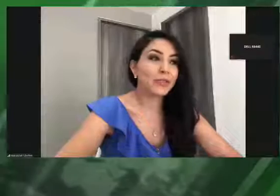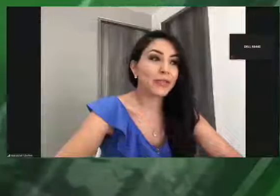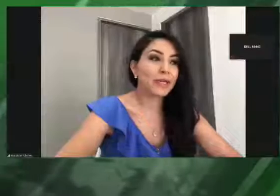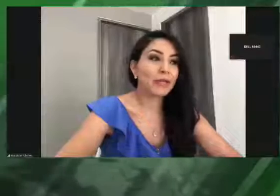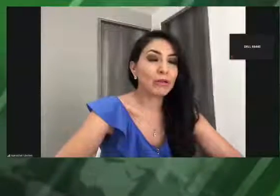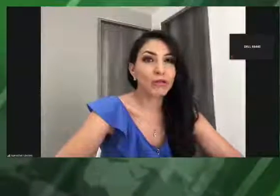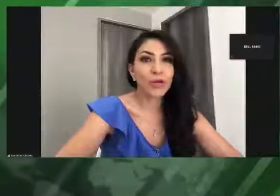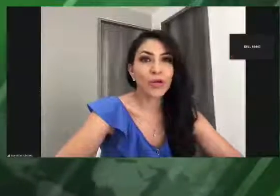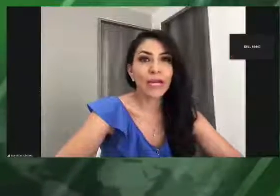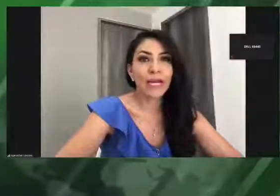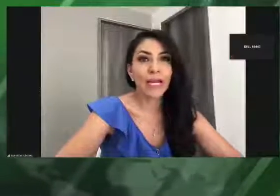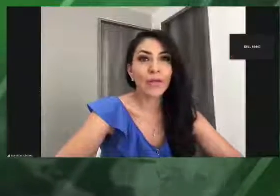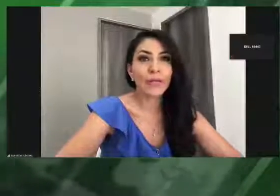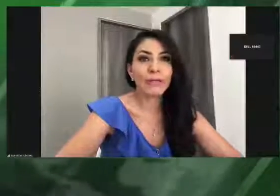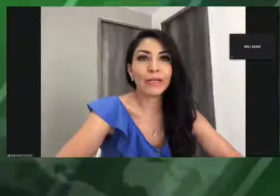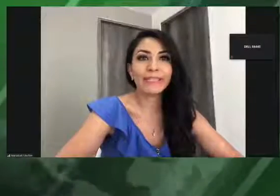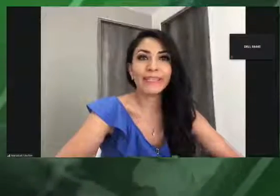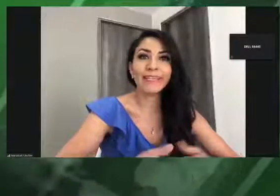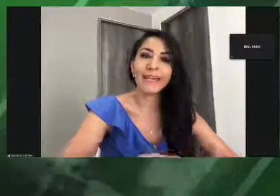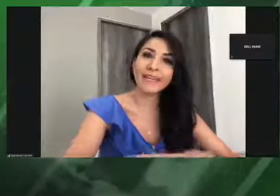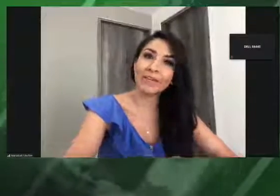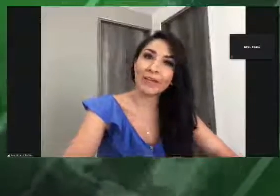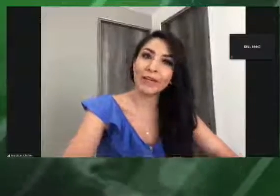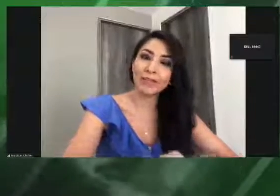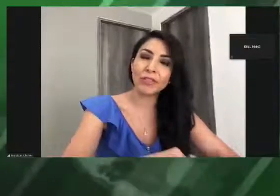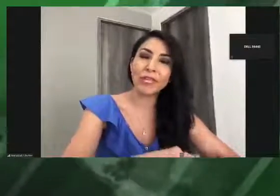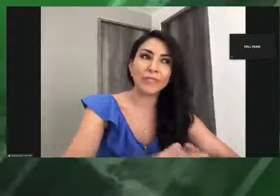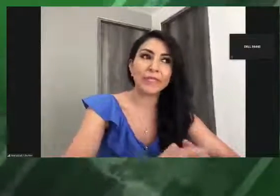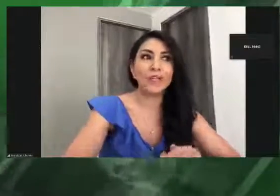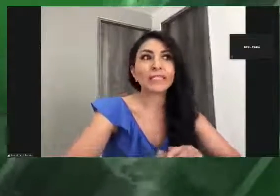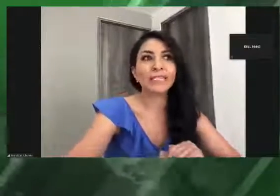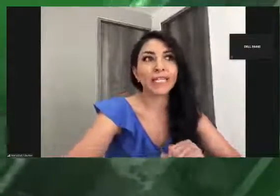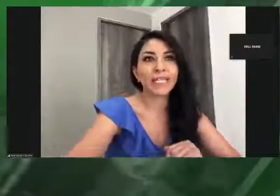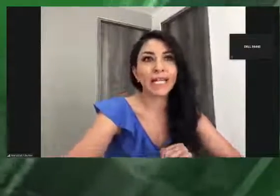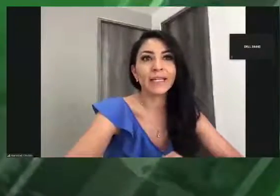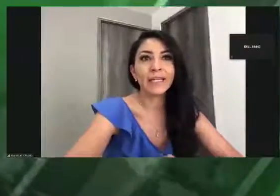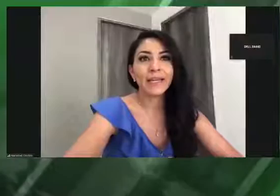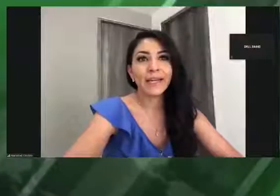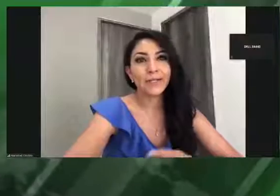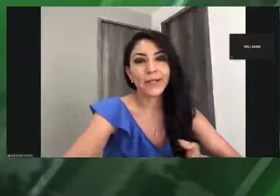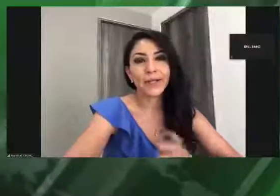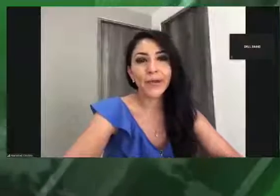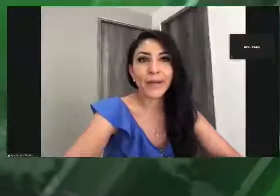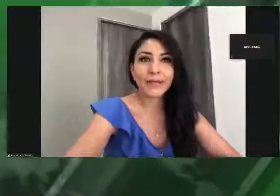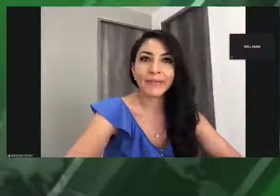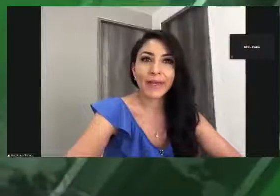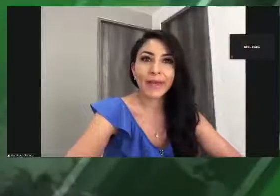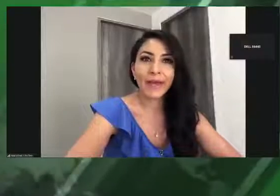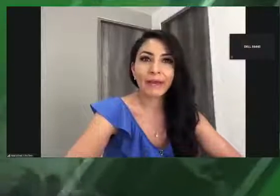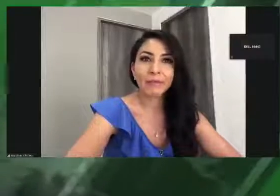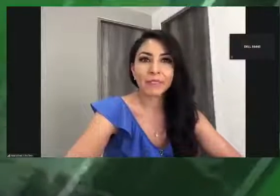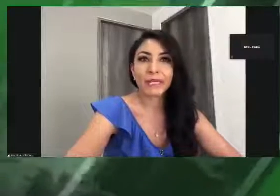En España se supone que incluso en el aeropuerto están deteniendo, digamos, a las personas que llegan las pueden